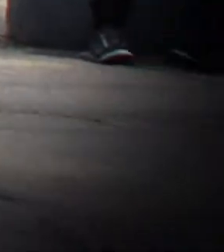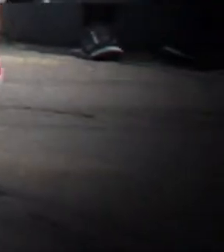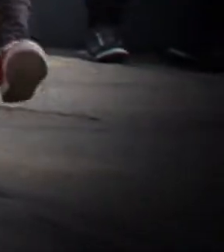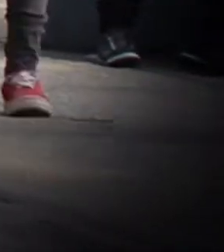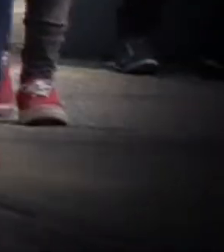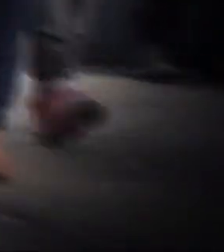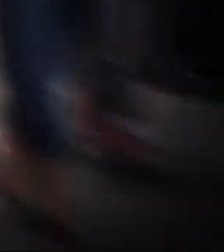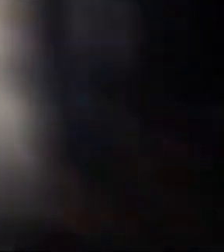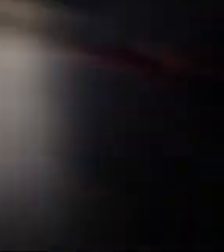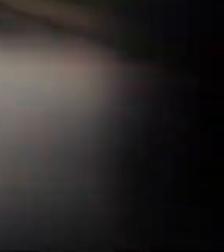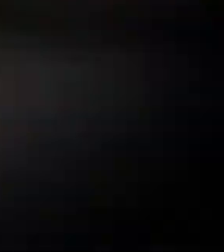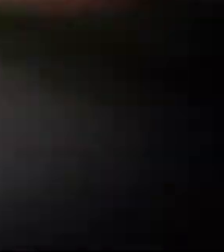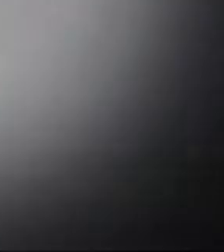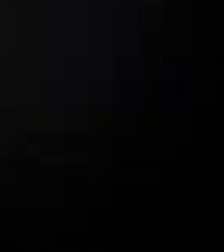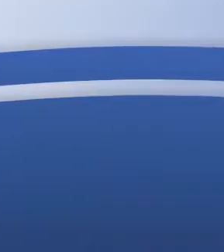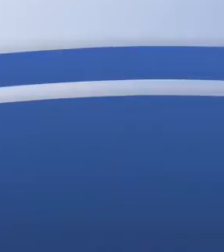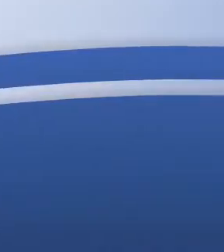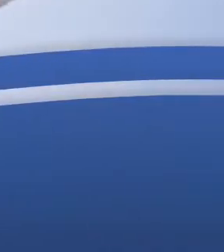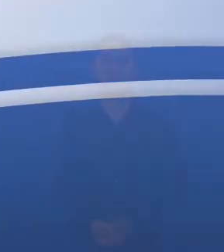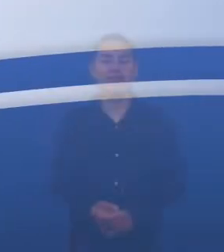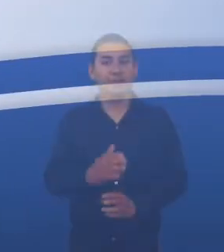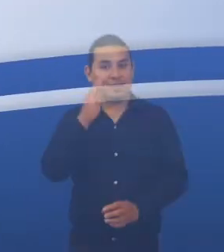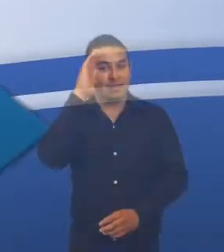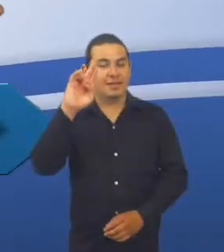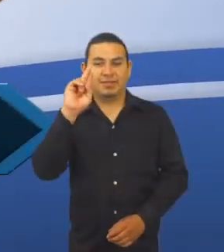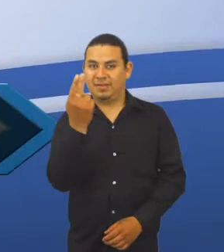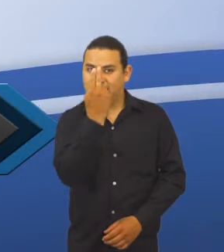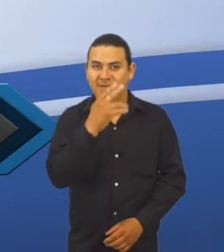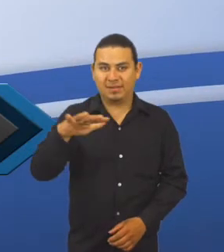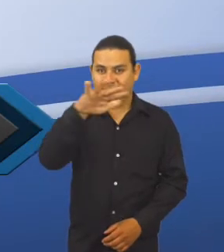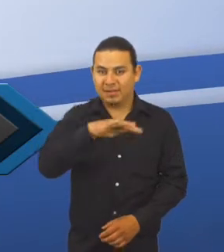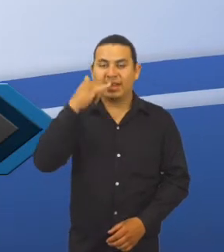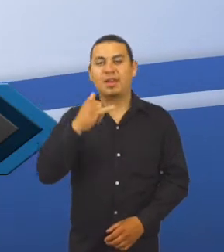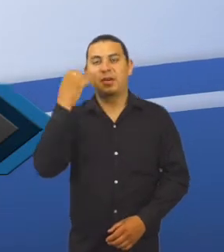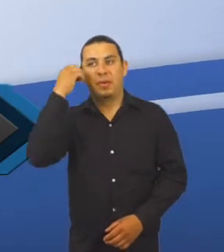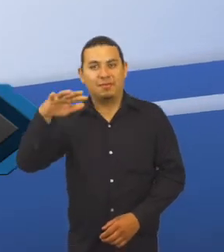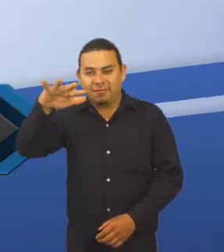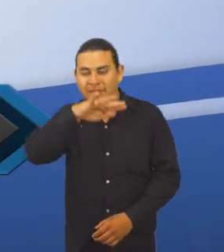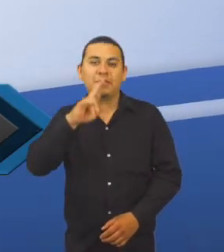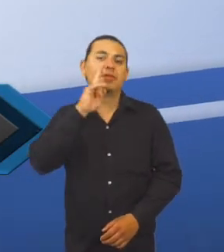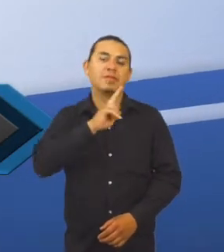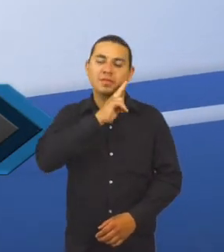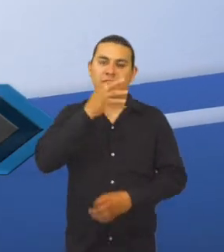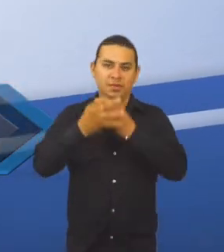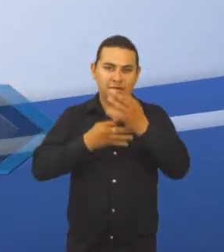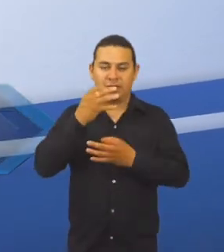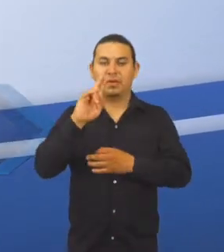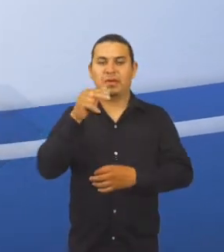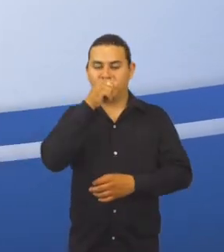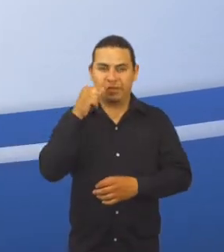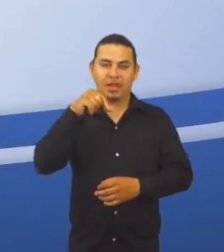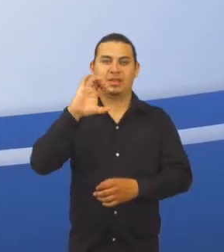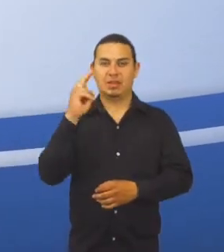NotiWapo, con enfoque universitario. ¿Qué onda, comunidad universitaria y sociedad oaxaqueña? Esto es NotiWapo, que se transmite desde el corazón